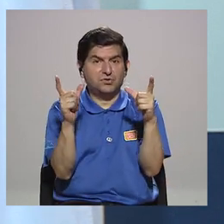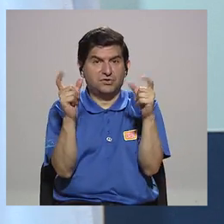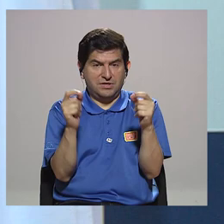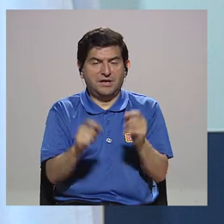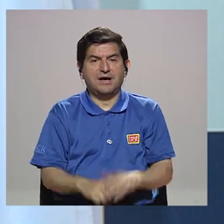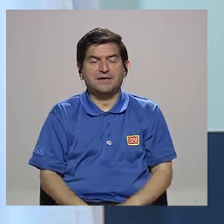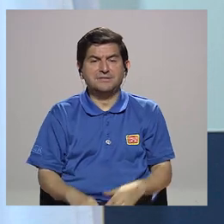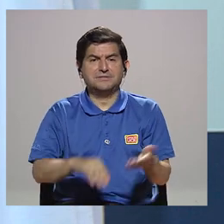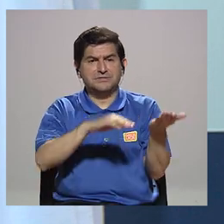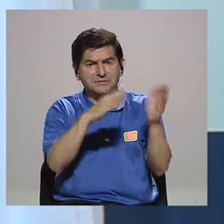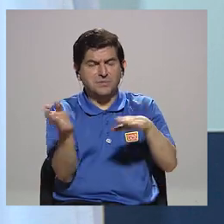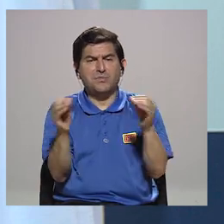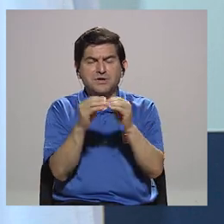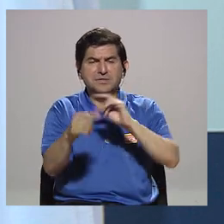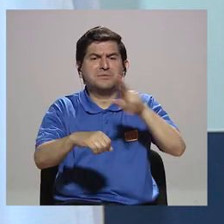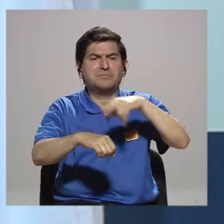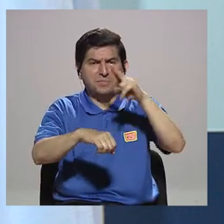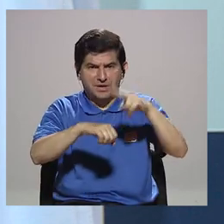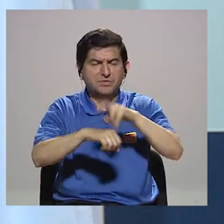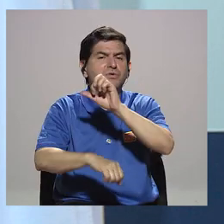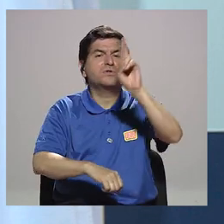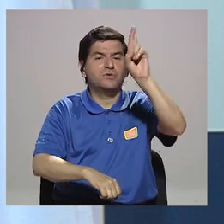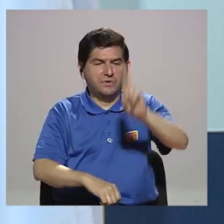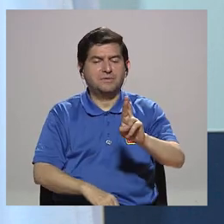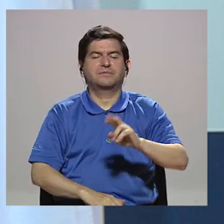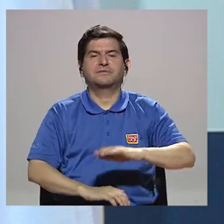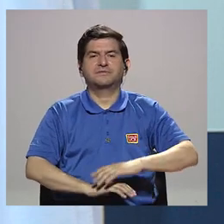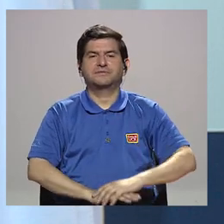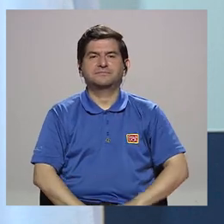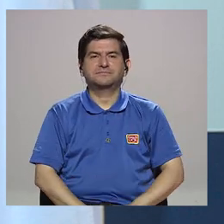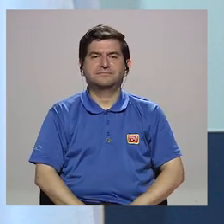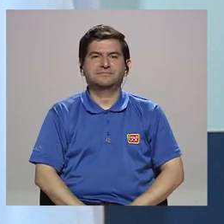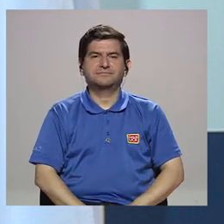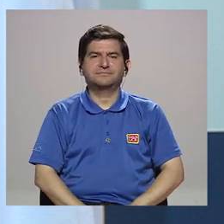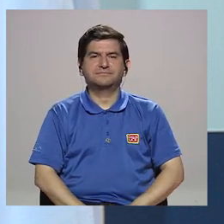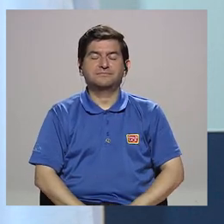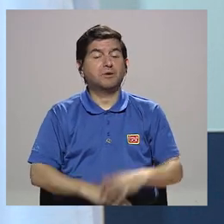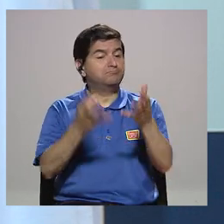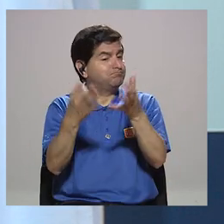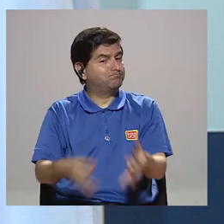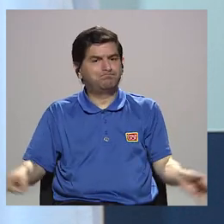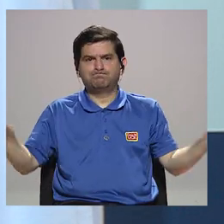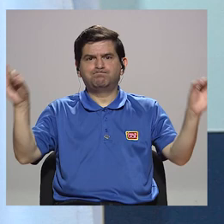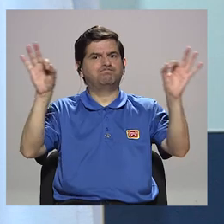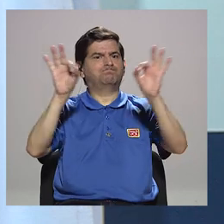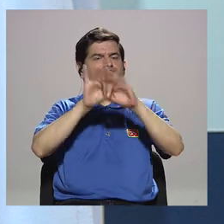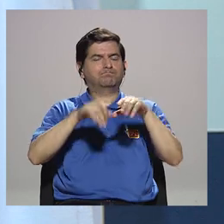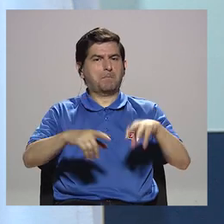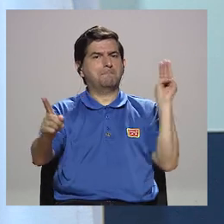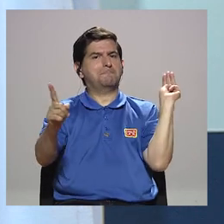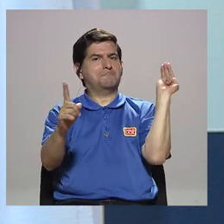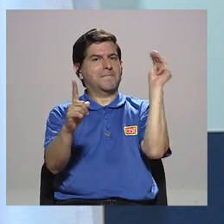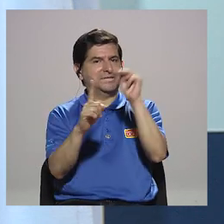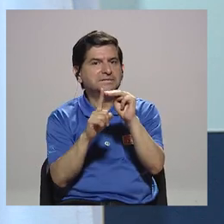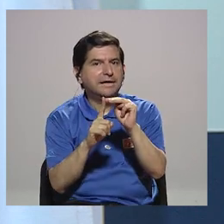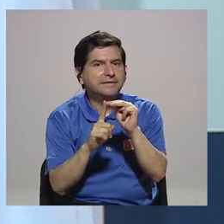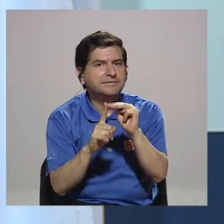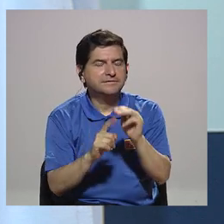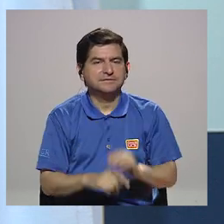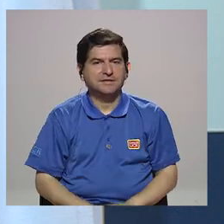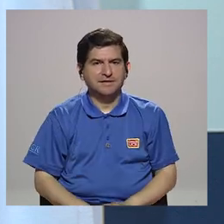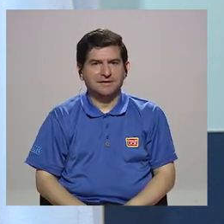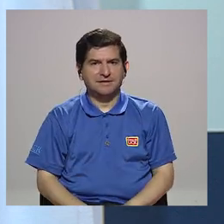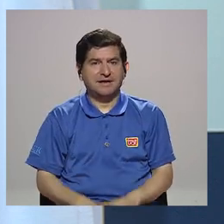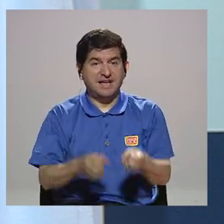cánceres que provocan muertes más frecuentes en Costa Rica. Entonces, es importante este mensaje, que